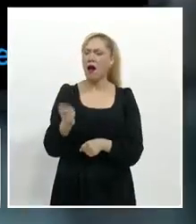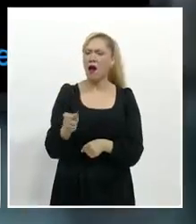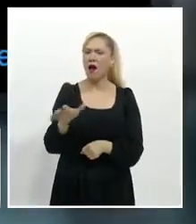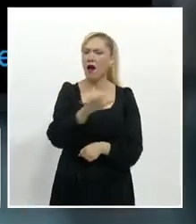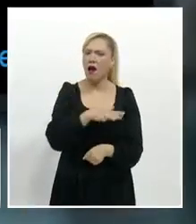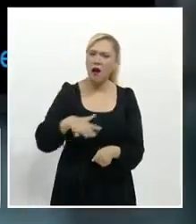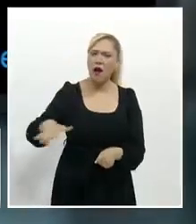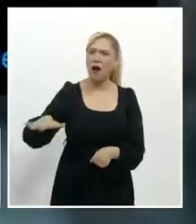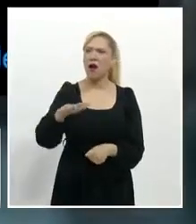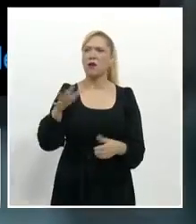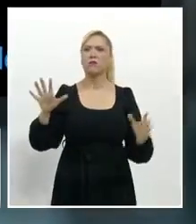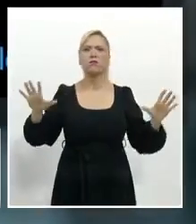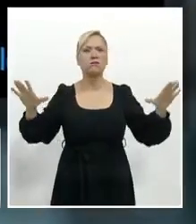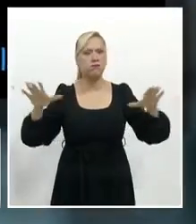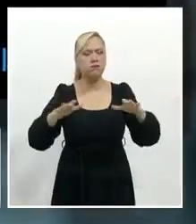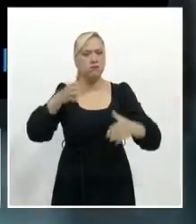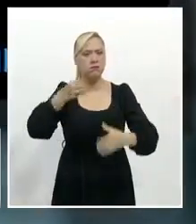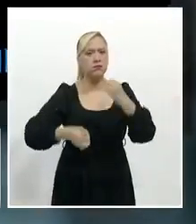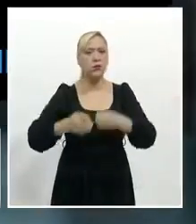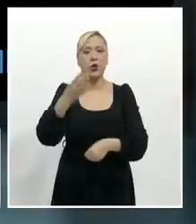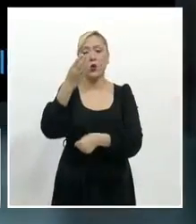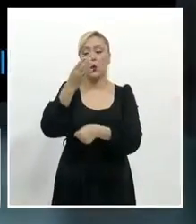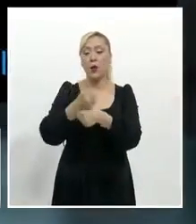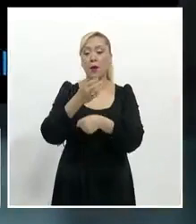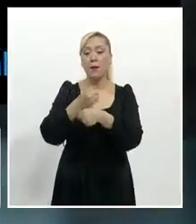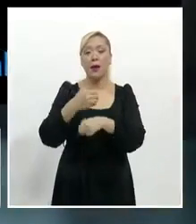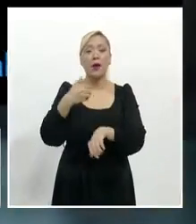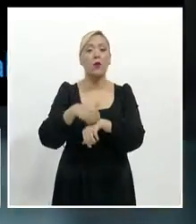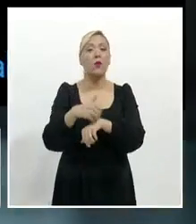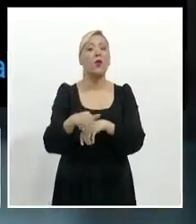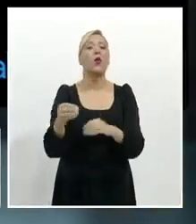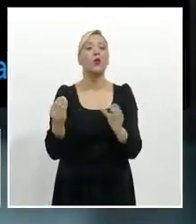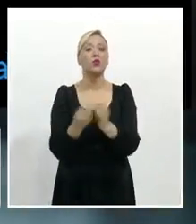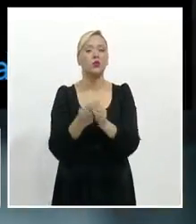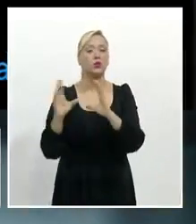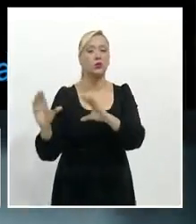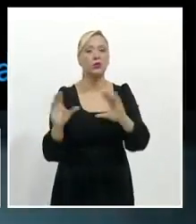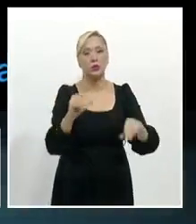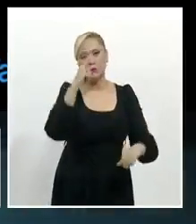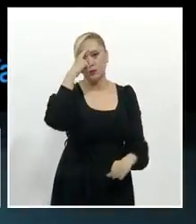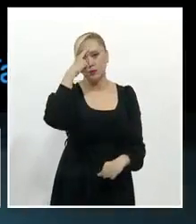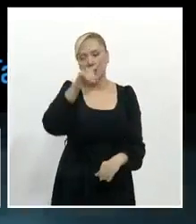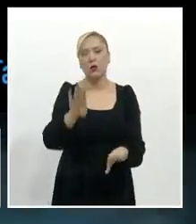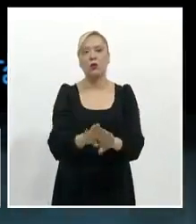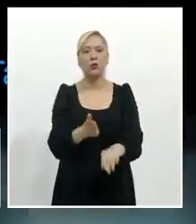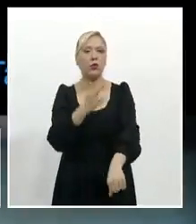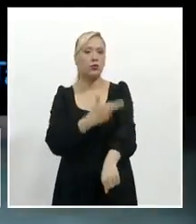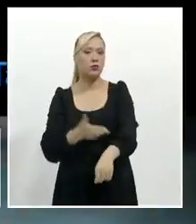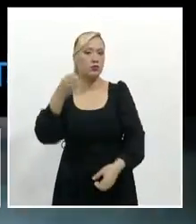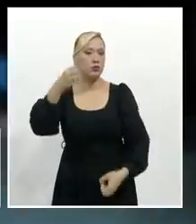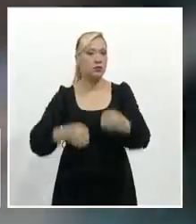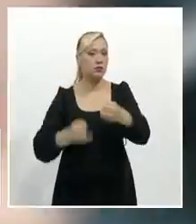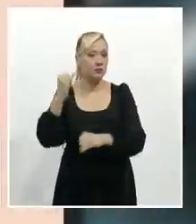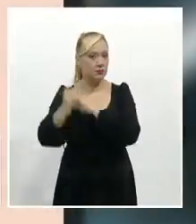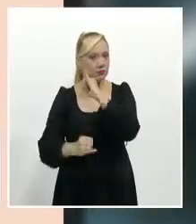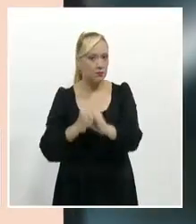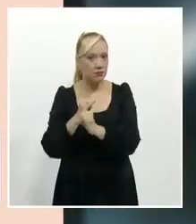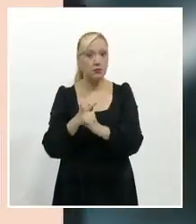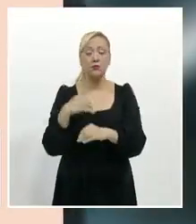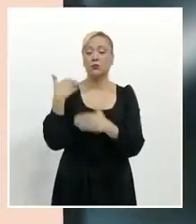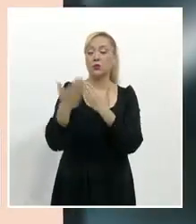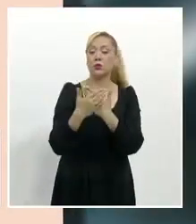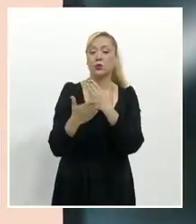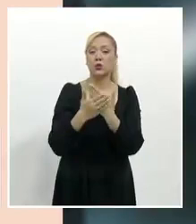locales a formar parte de la 9ª edición del taller Cooperación Procesal Internacional. Se llevará a cabo los